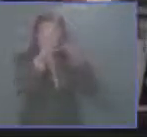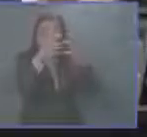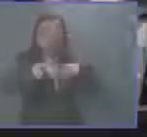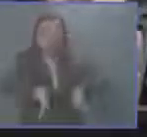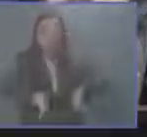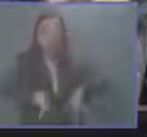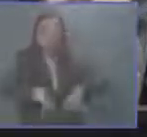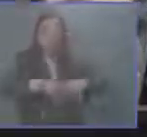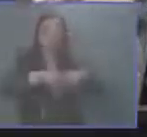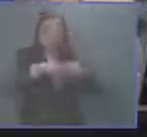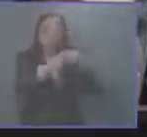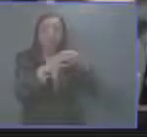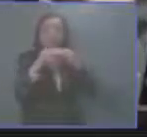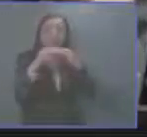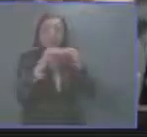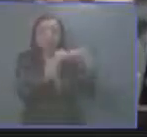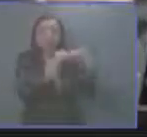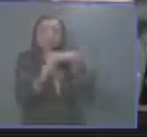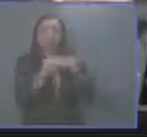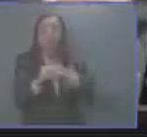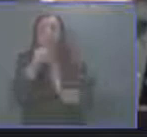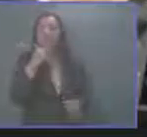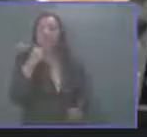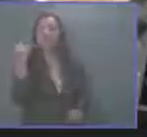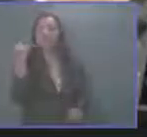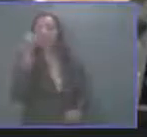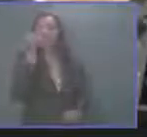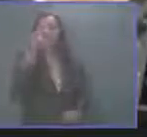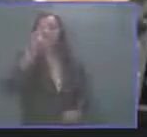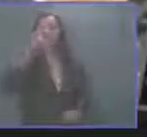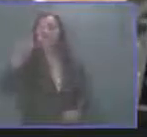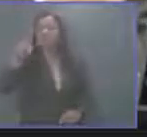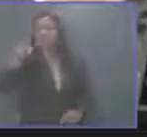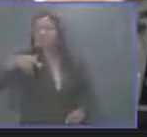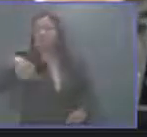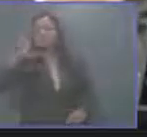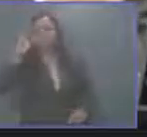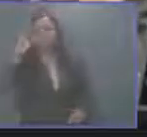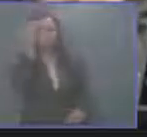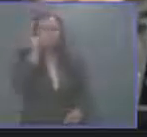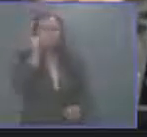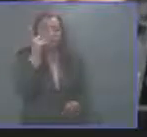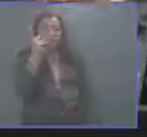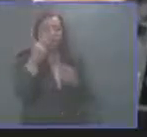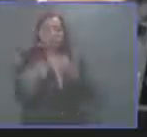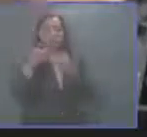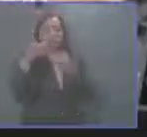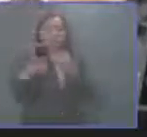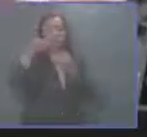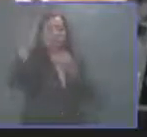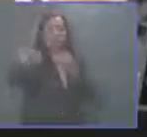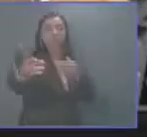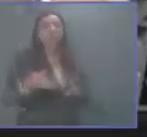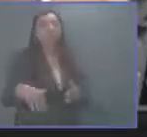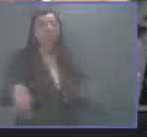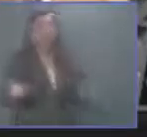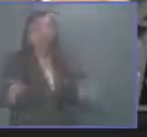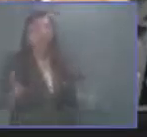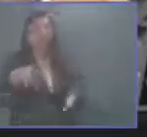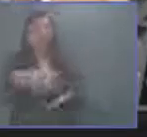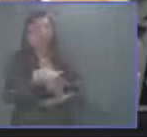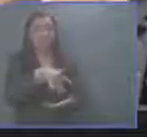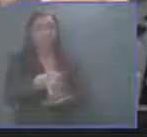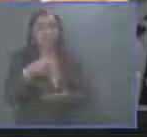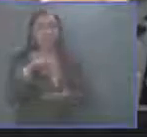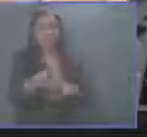no es un juego que quien gane el 2021 si está lejos todavía pero sin el que la población